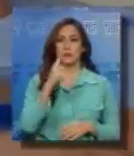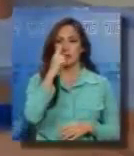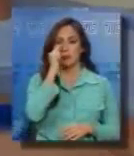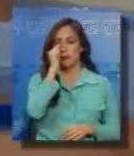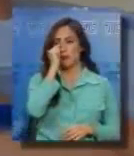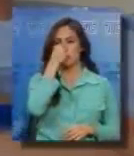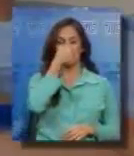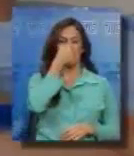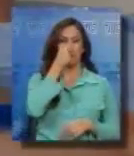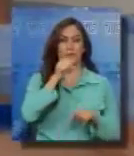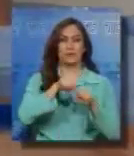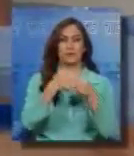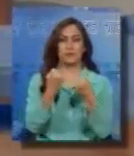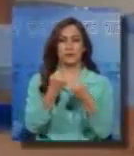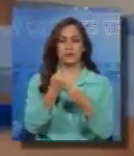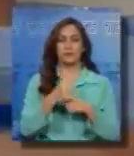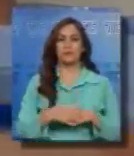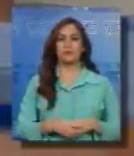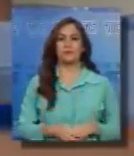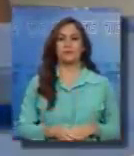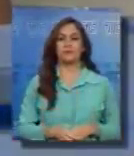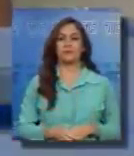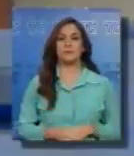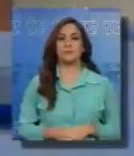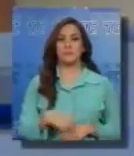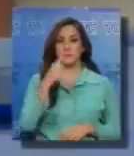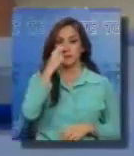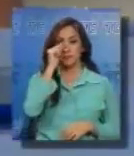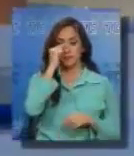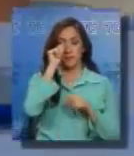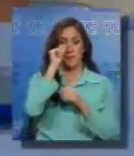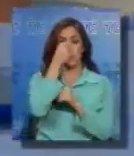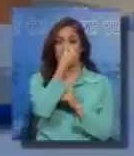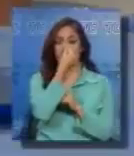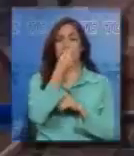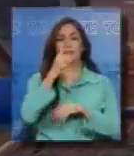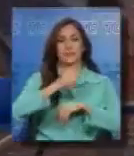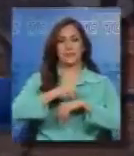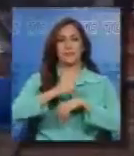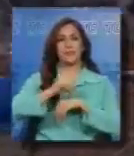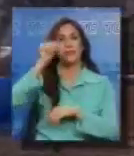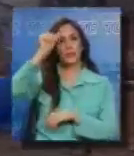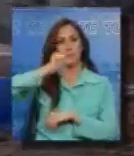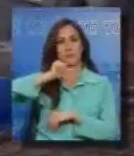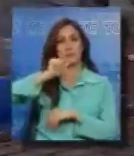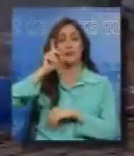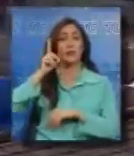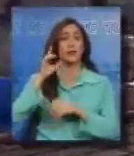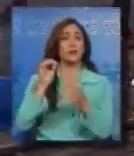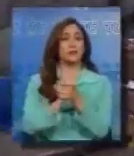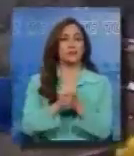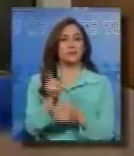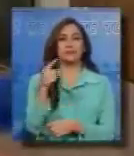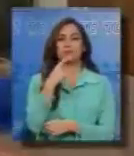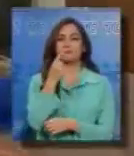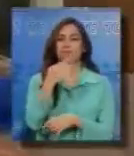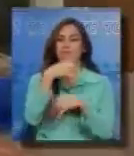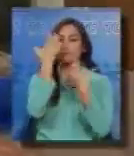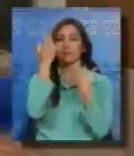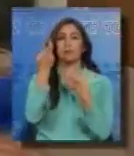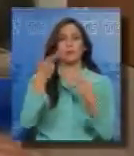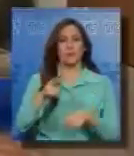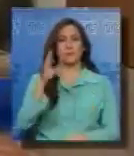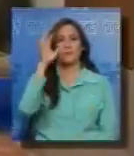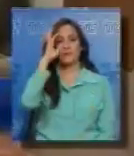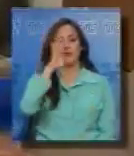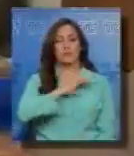tabique, tengo fracturado. Entonces voy a ser intervenido quirúrgicamente. La esposa del agente herido lamenta la situación. Ella también es policía